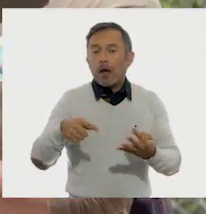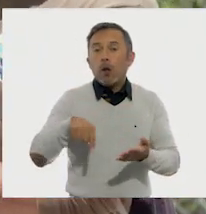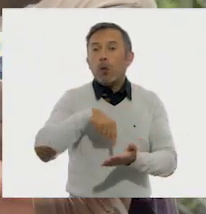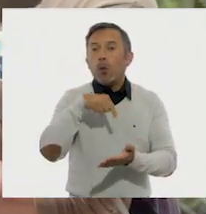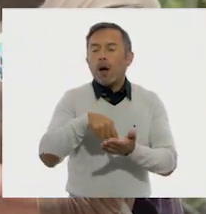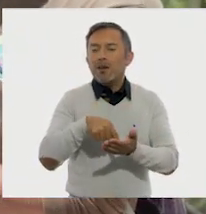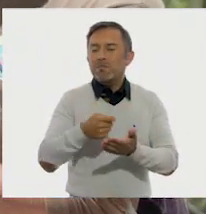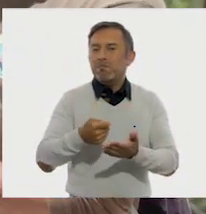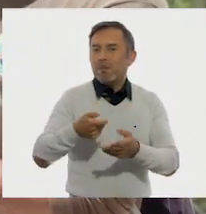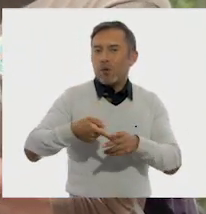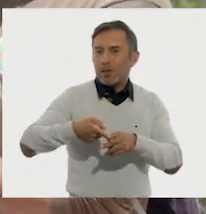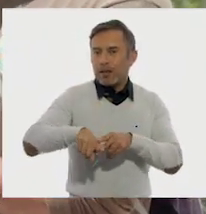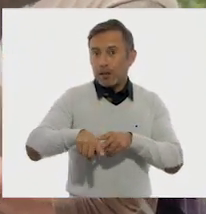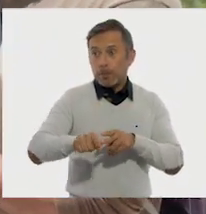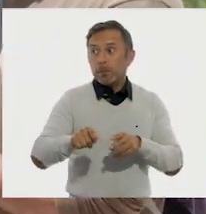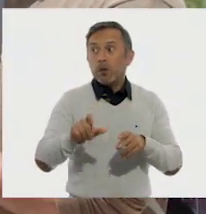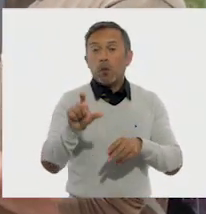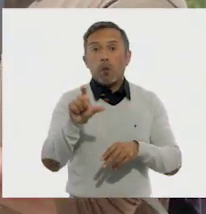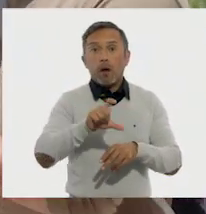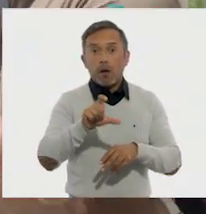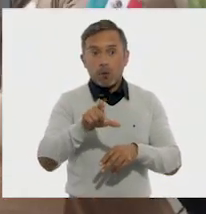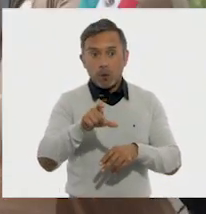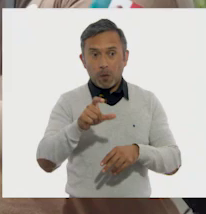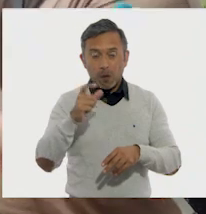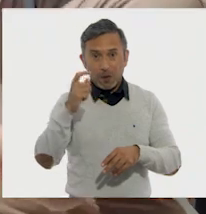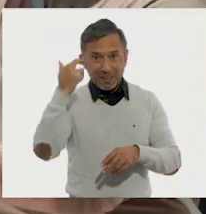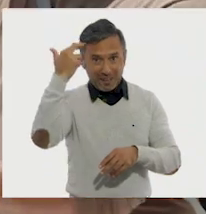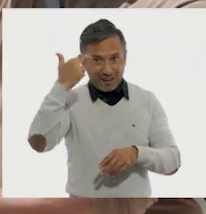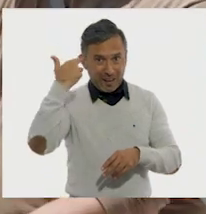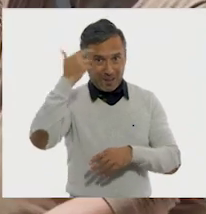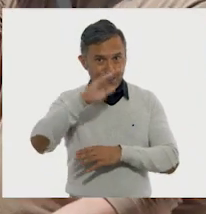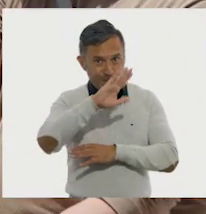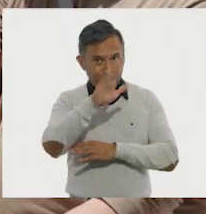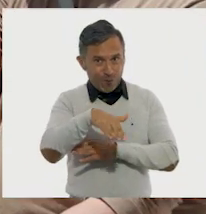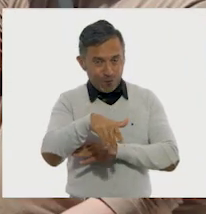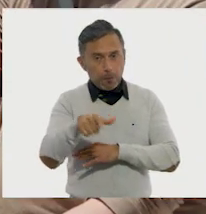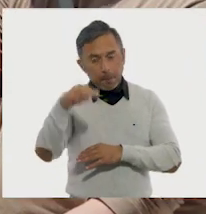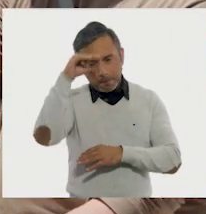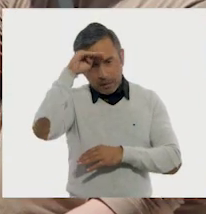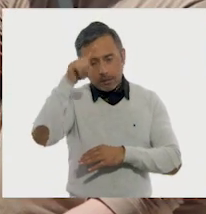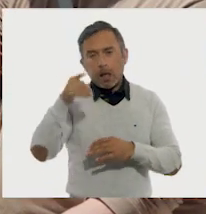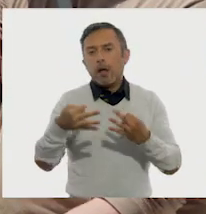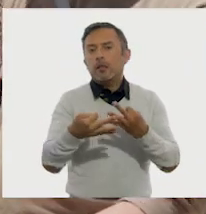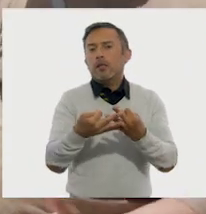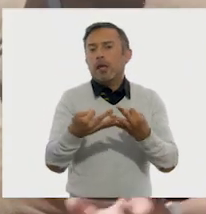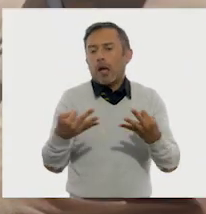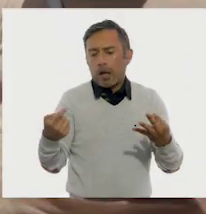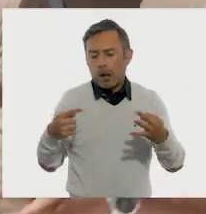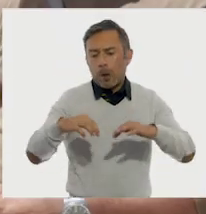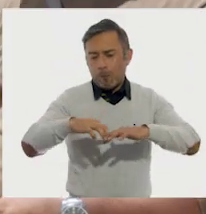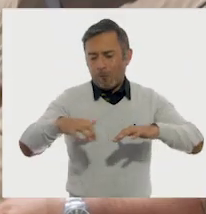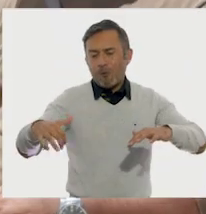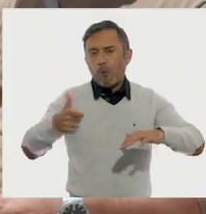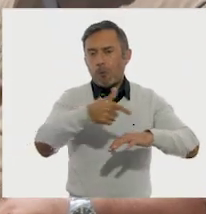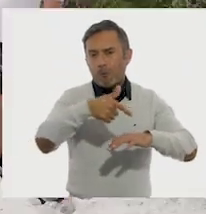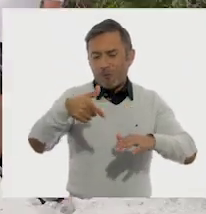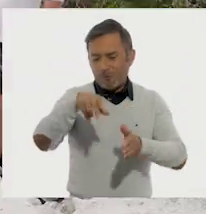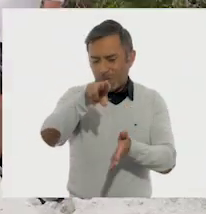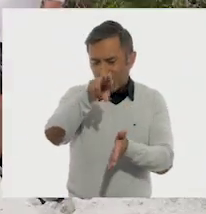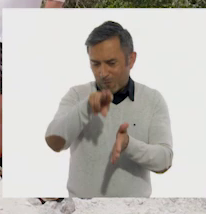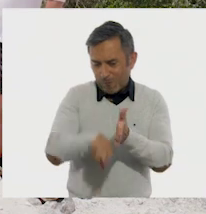cuando un gobernante moría, los mayas pensaban de que tenía que regresar a la tierra o integrarse de nueva cuenta a la tierra, y por eso lo sepultaban